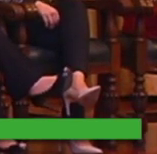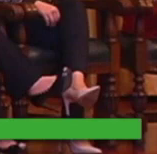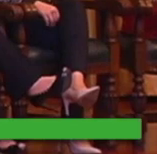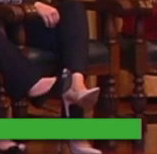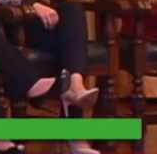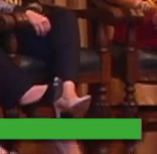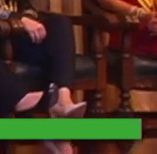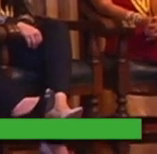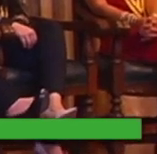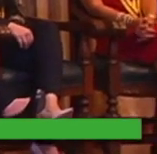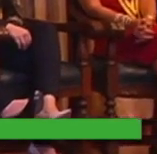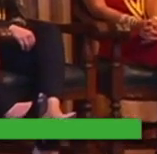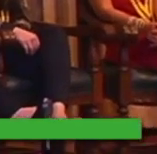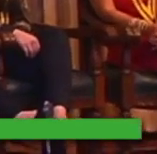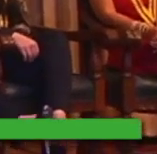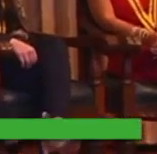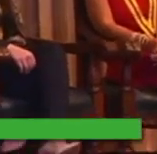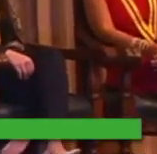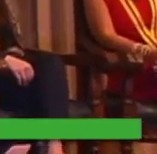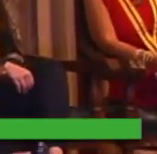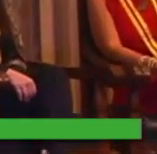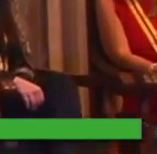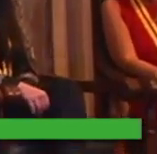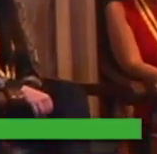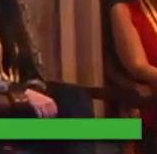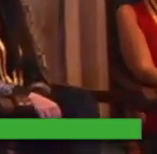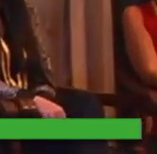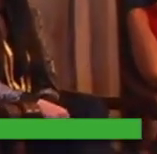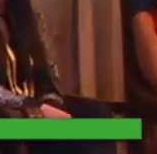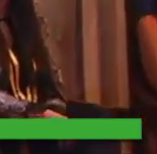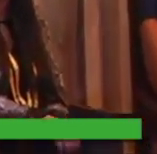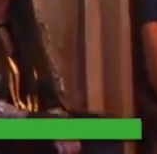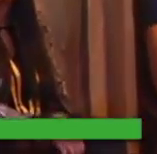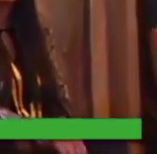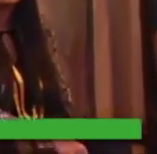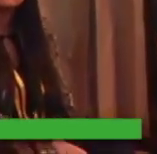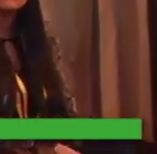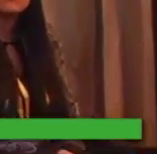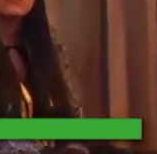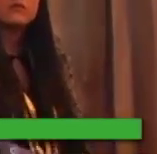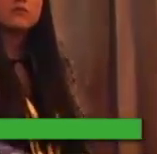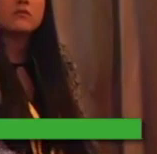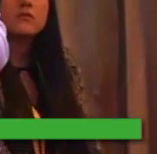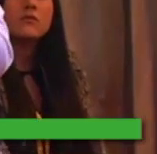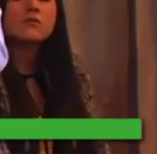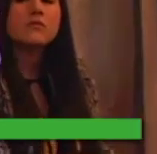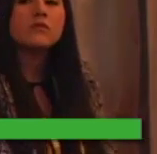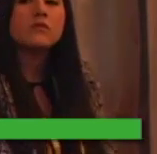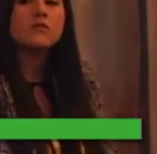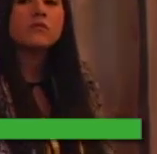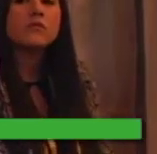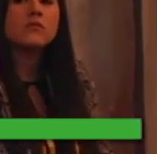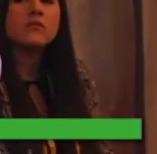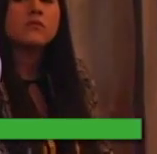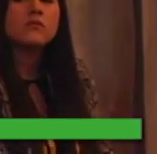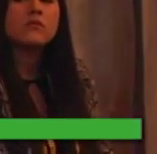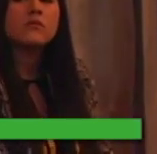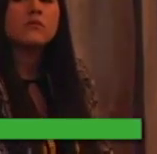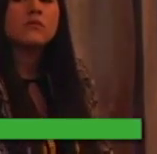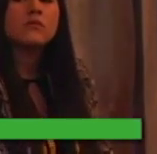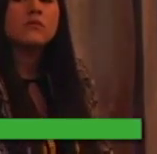La reunión será del gobernador o su teniente y del juez de paz de primera